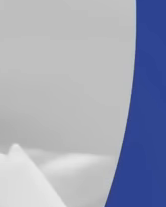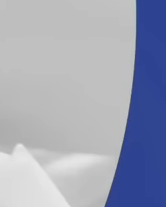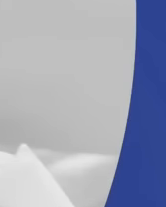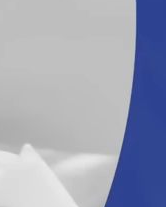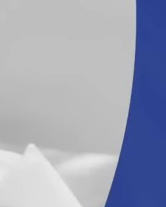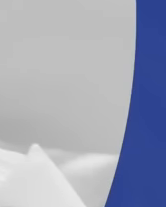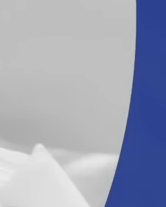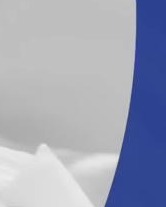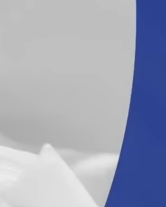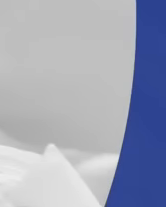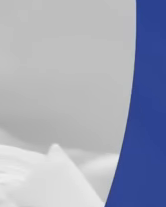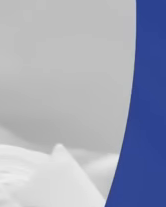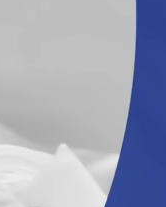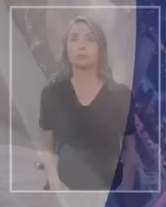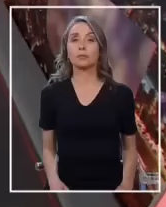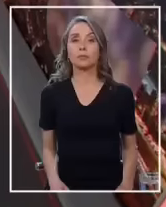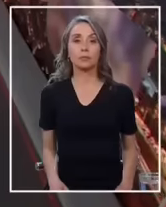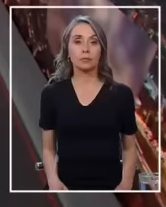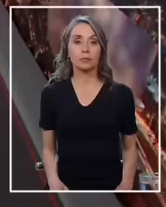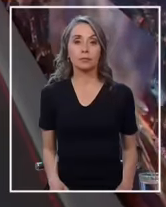Informe 24.